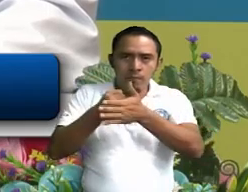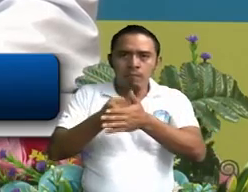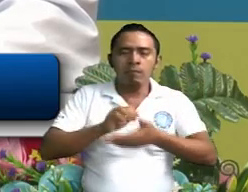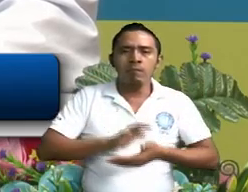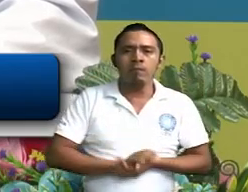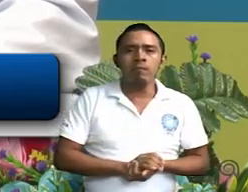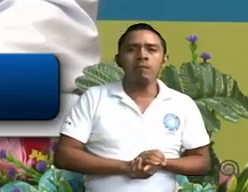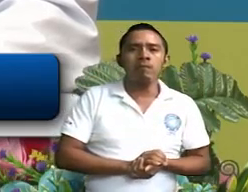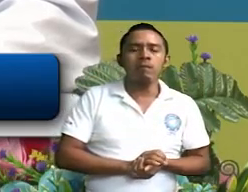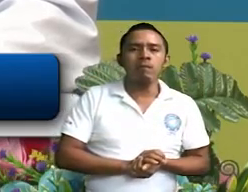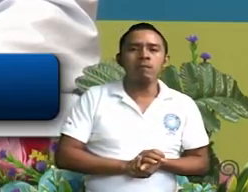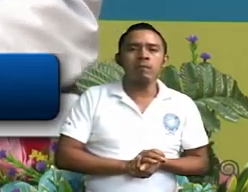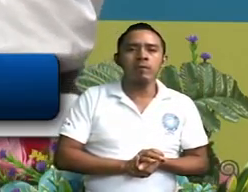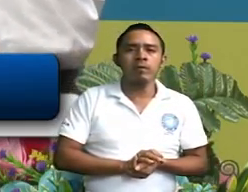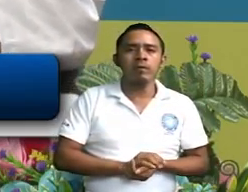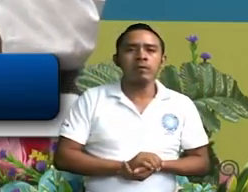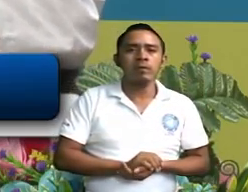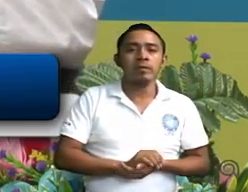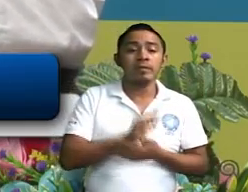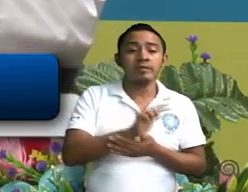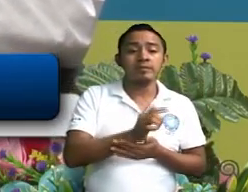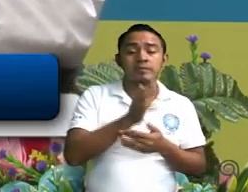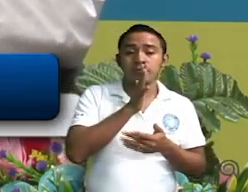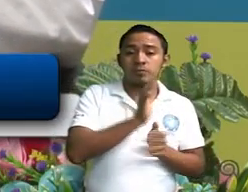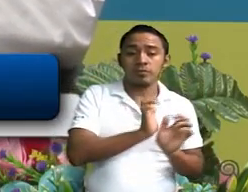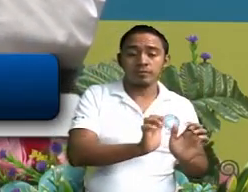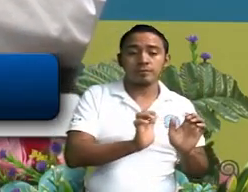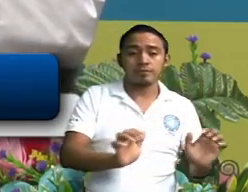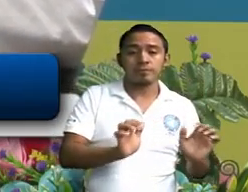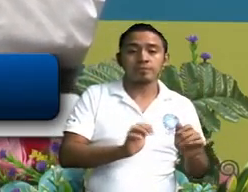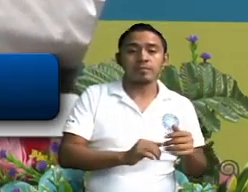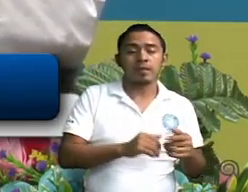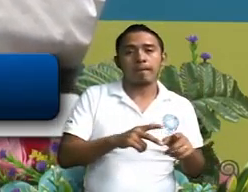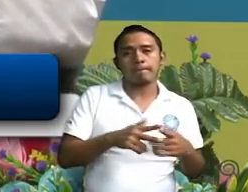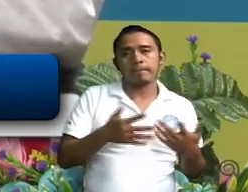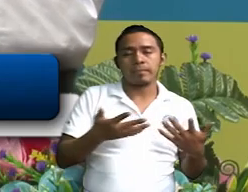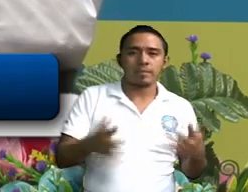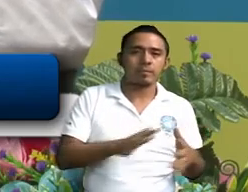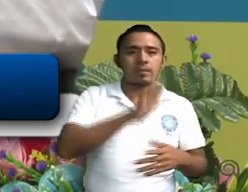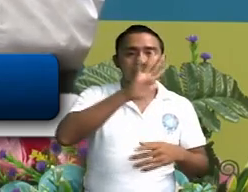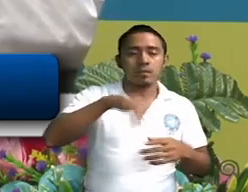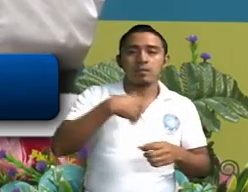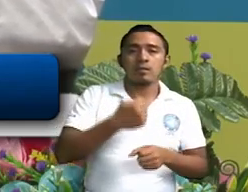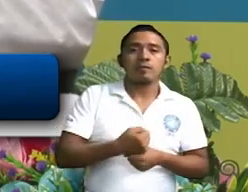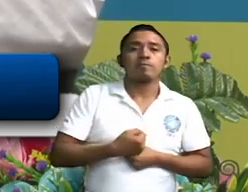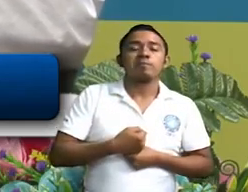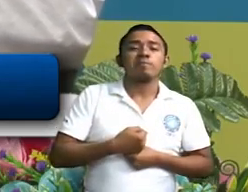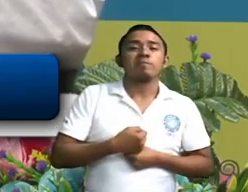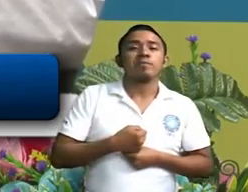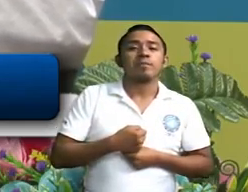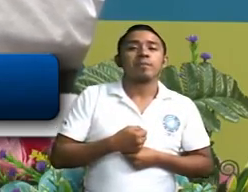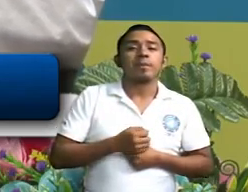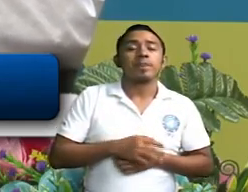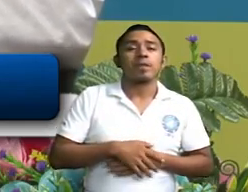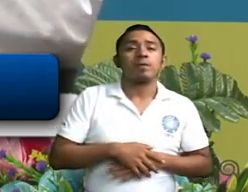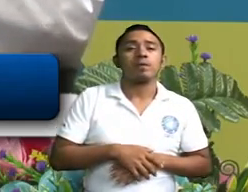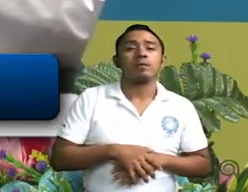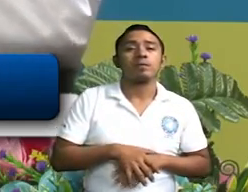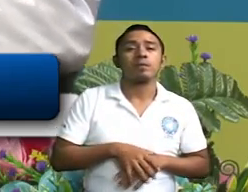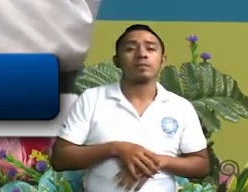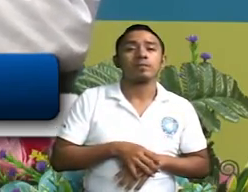edades en la niñez temprana, en los primeros cinco años principalmente, que llegan